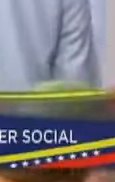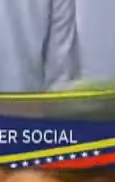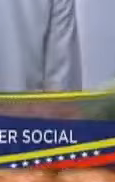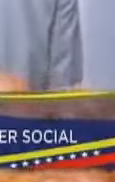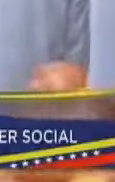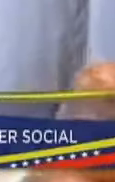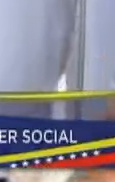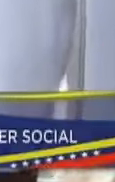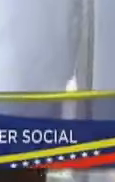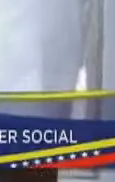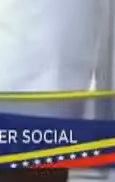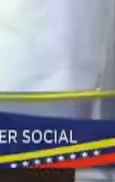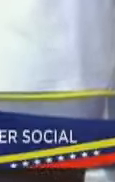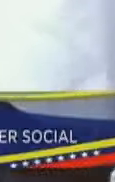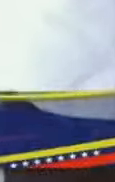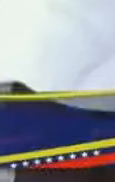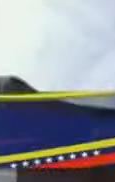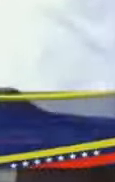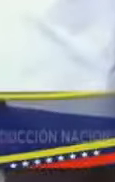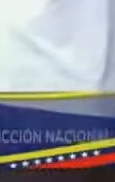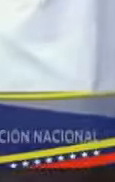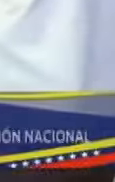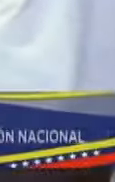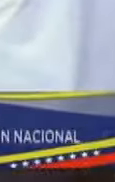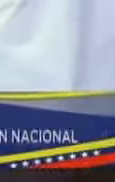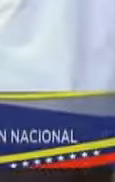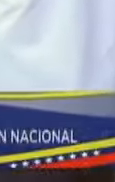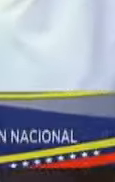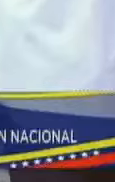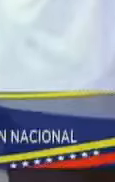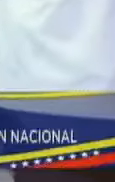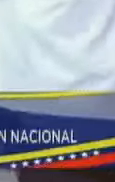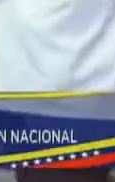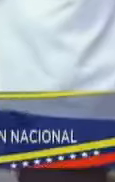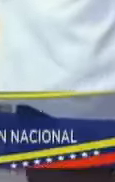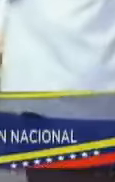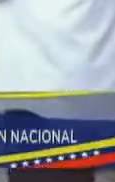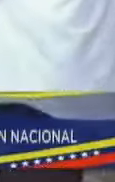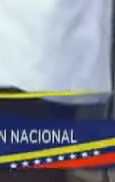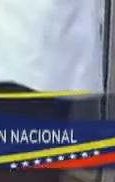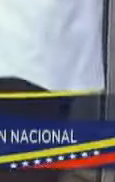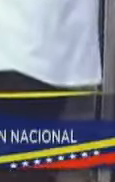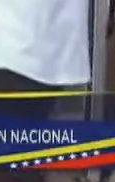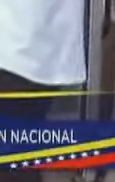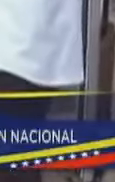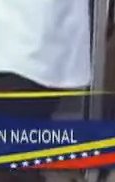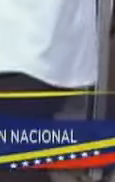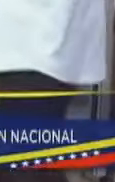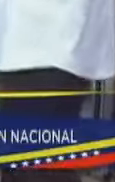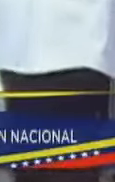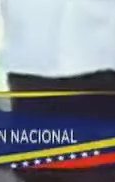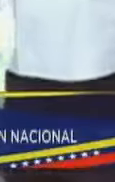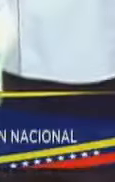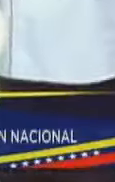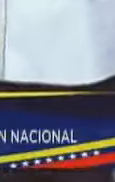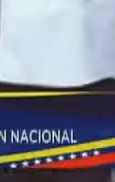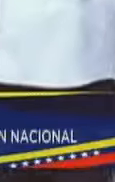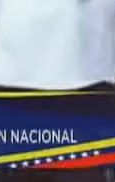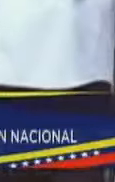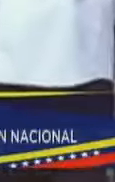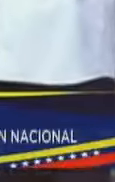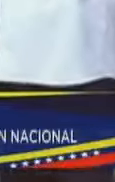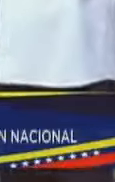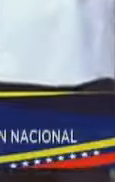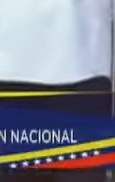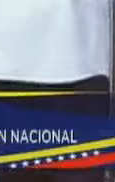fuera de su casa. Claro. A gastar un pasaje o lejos de su casa, lo tiene allí mismo. ¿Qué tal esta chicha? Muy buena, Los Andes.